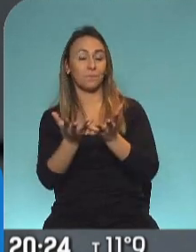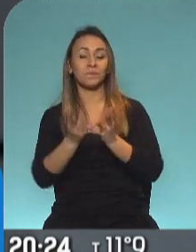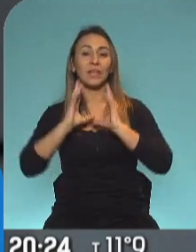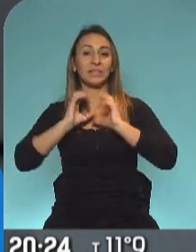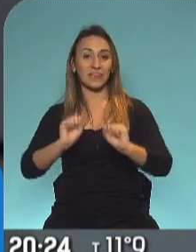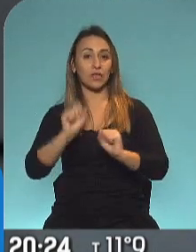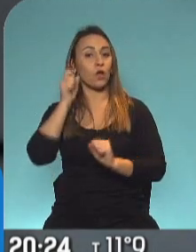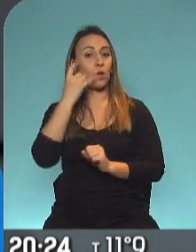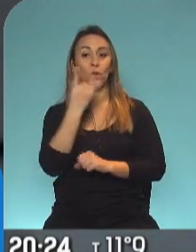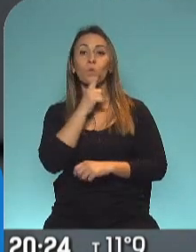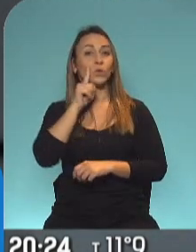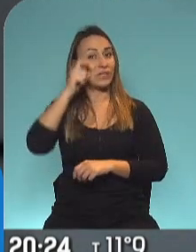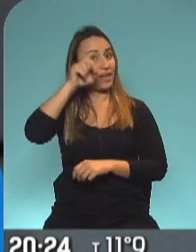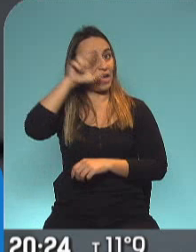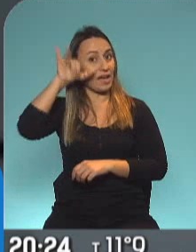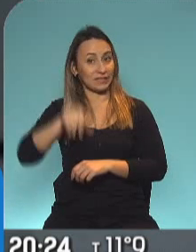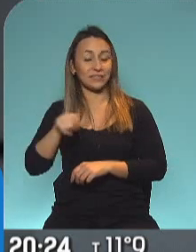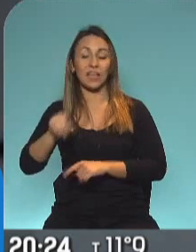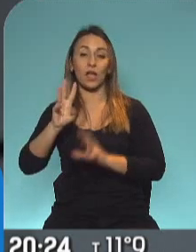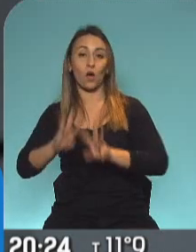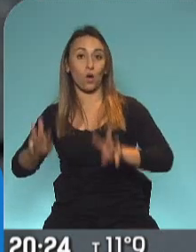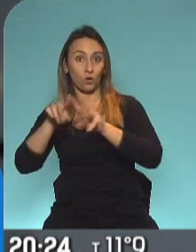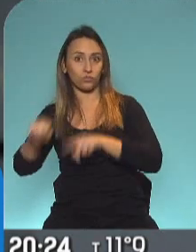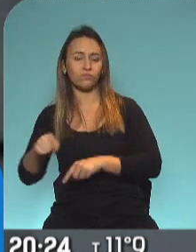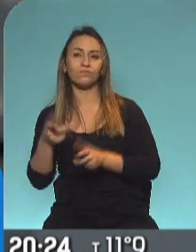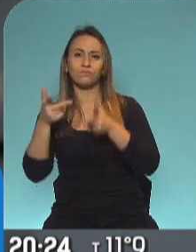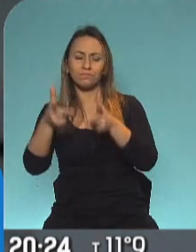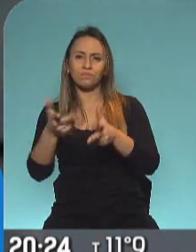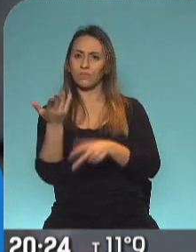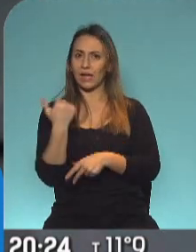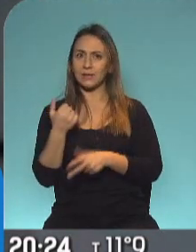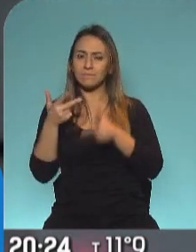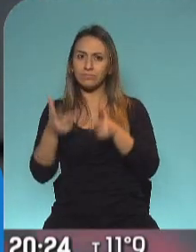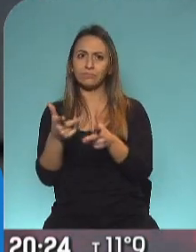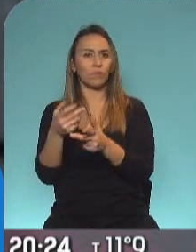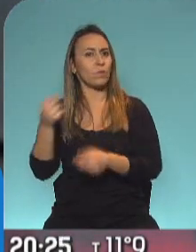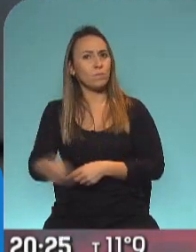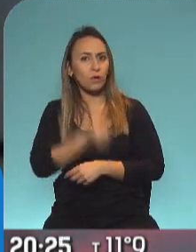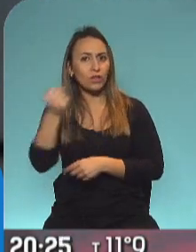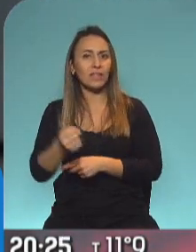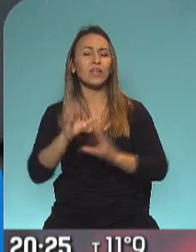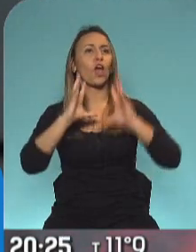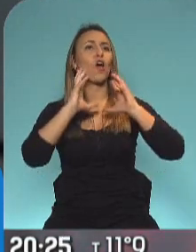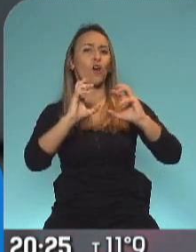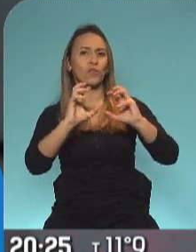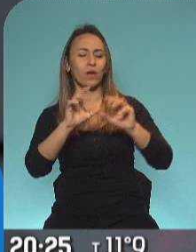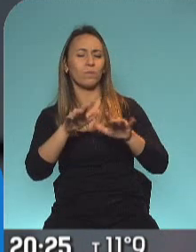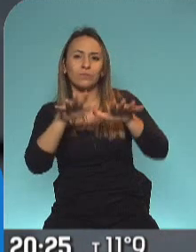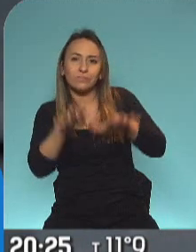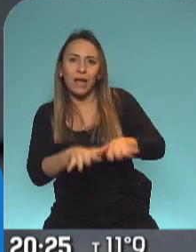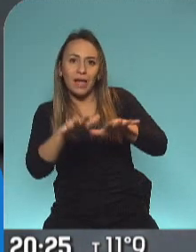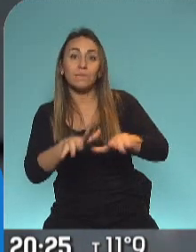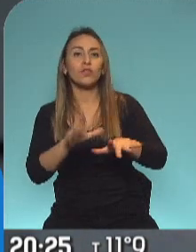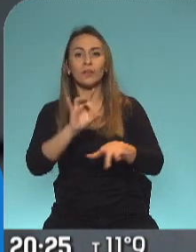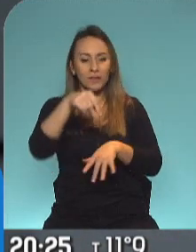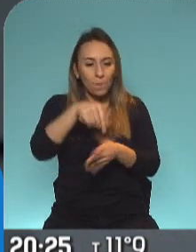Guterres, marcaba esta importancia de detener el avance del discurso del odio en el mundo. De hecho, podemos escuchar